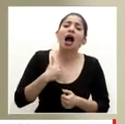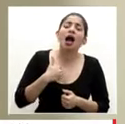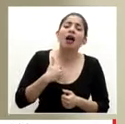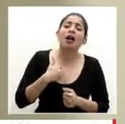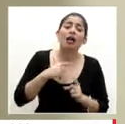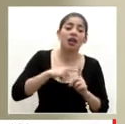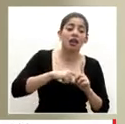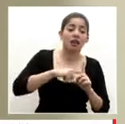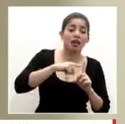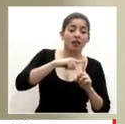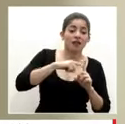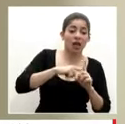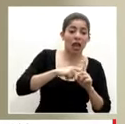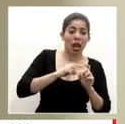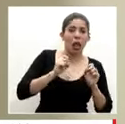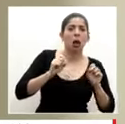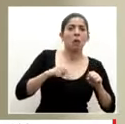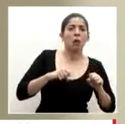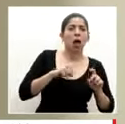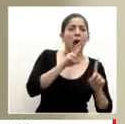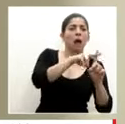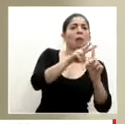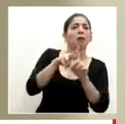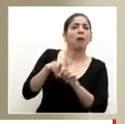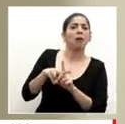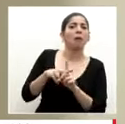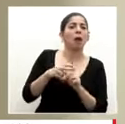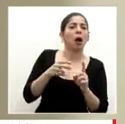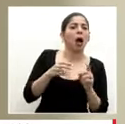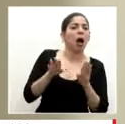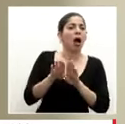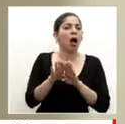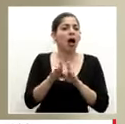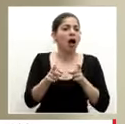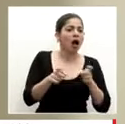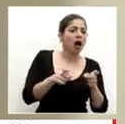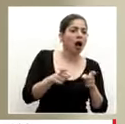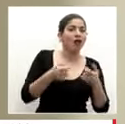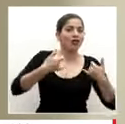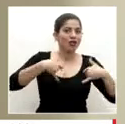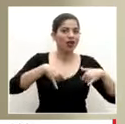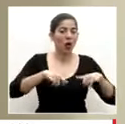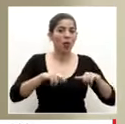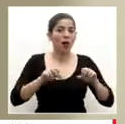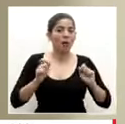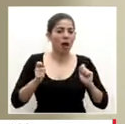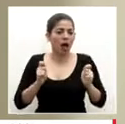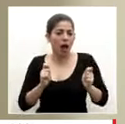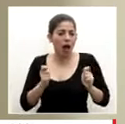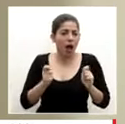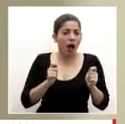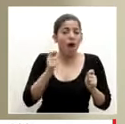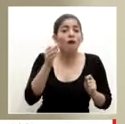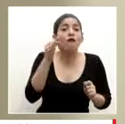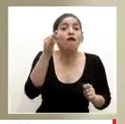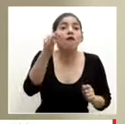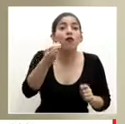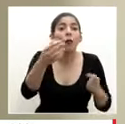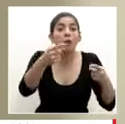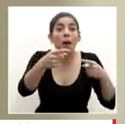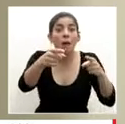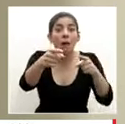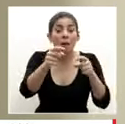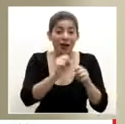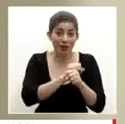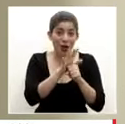en donde nosotros podemos tomar medidas, en donde todavía la capacidad de moldear el futuro de lo que está ocurriendo en Costa Rica